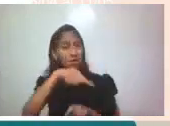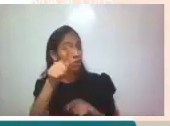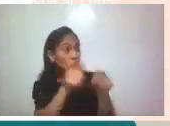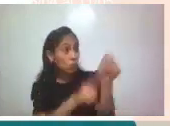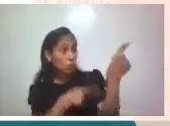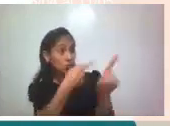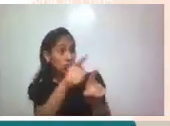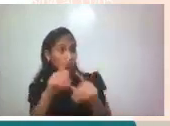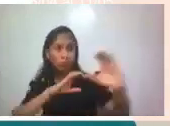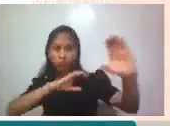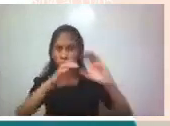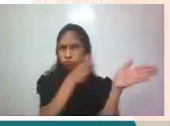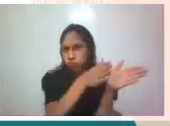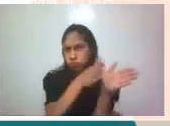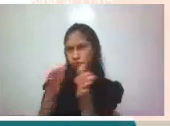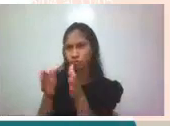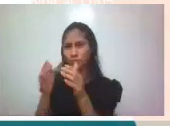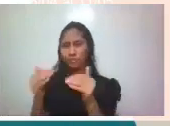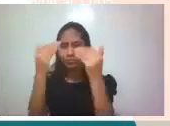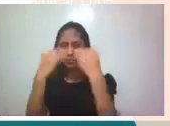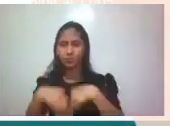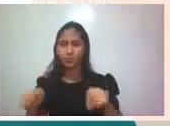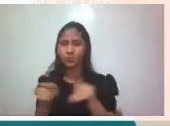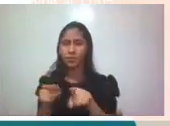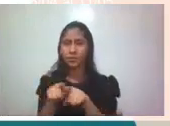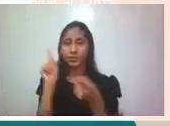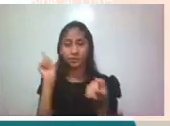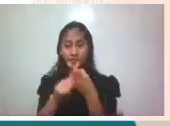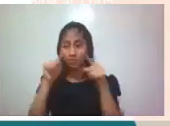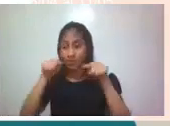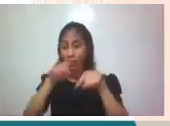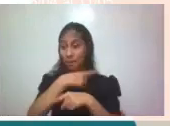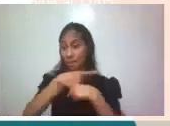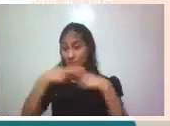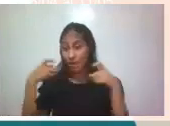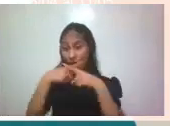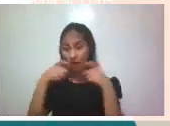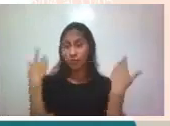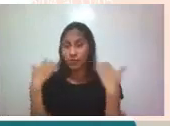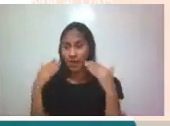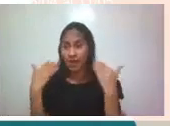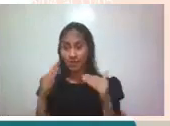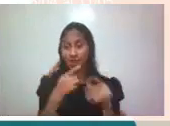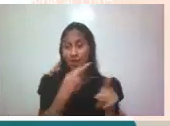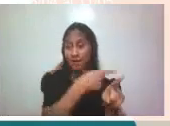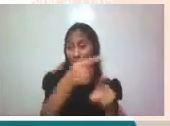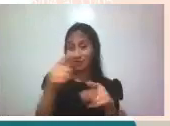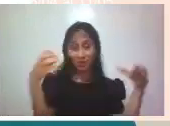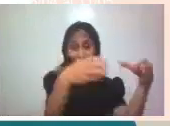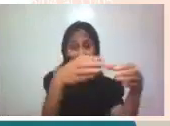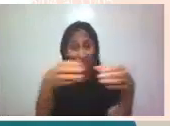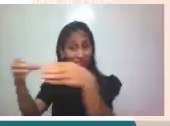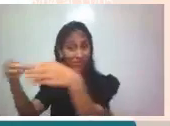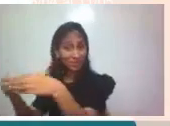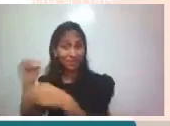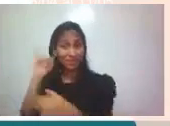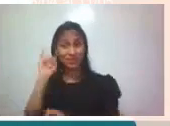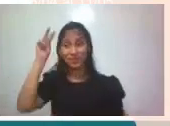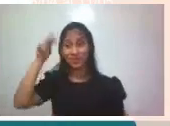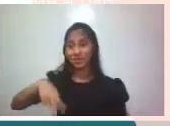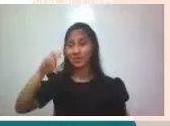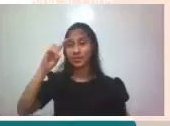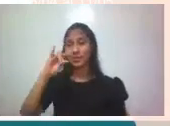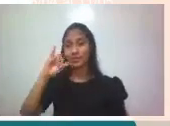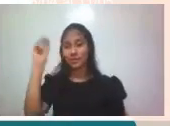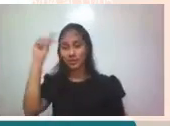indígenas. Hacia marzo ya hemos logrado reunirnos con las organizaciones indígenas para poderles